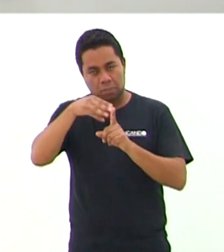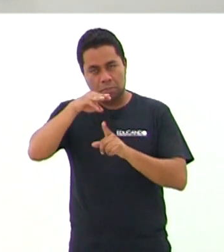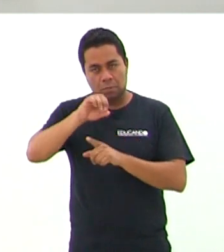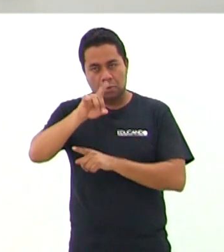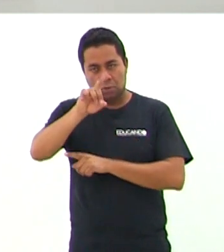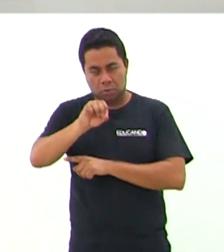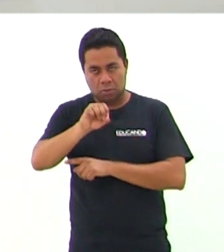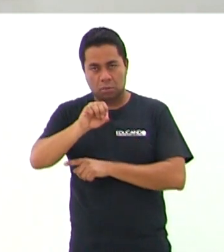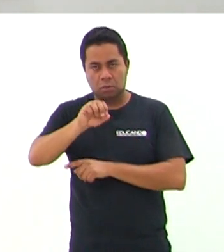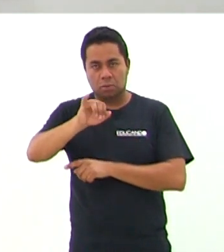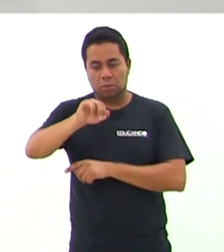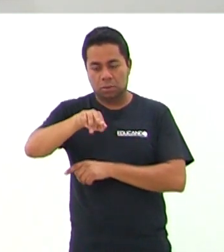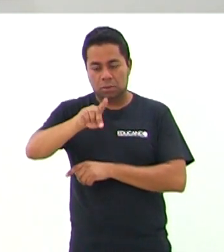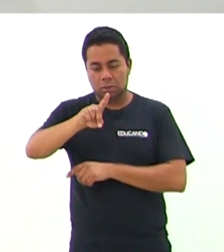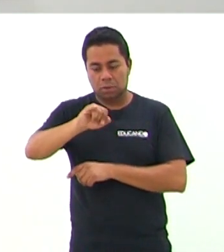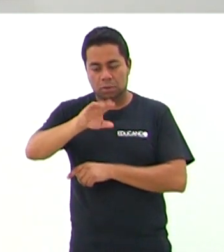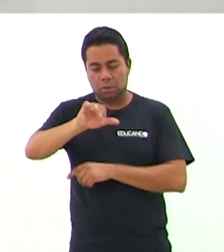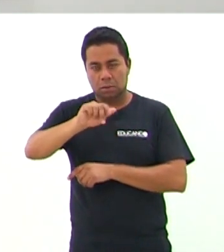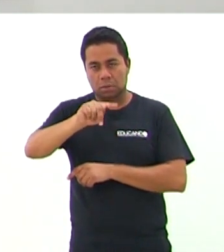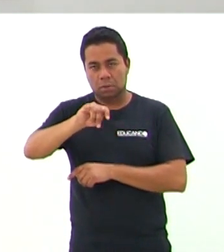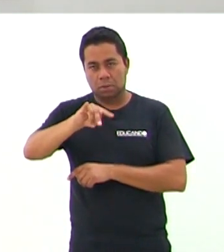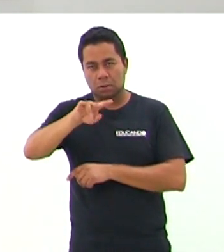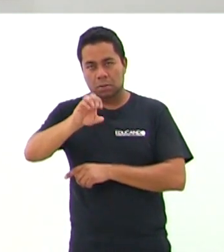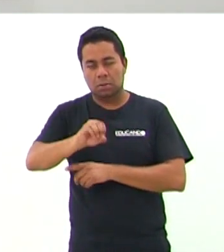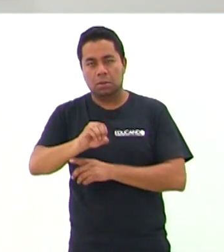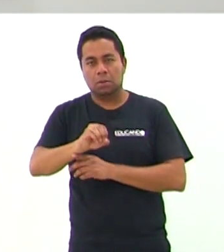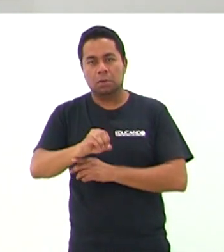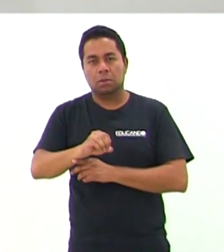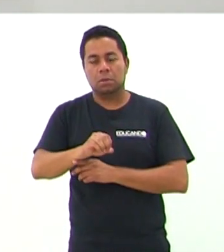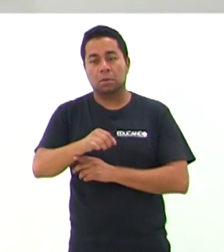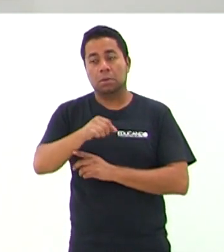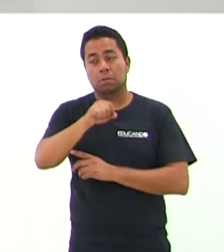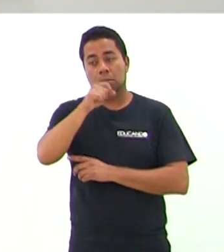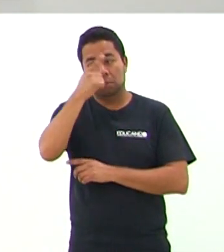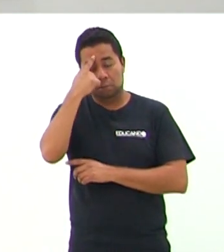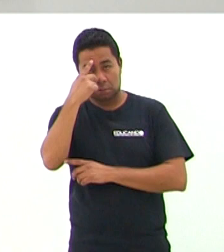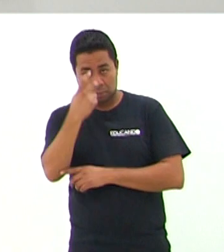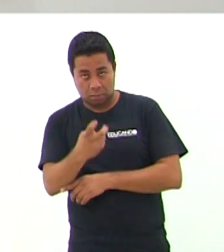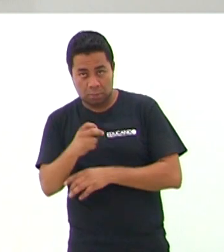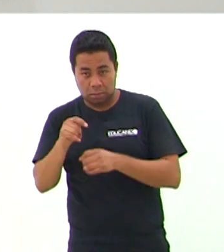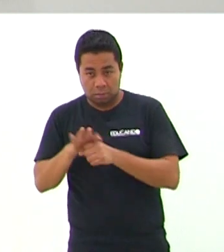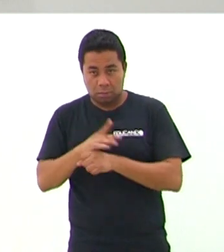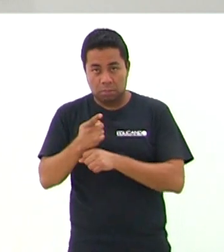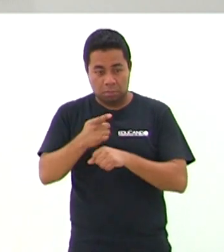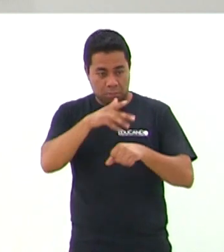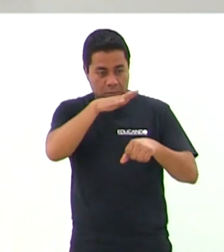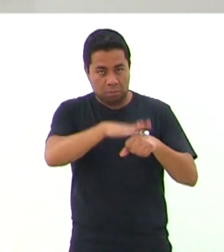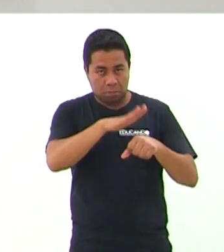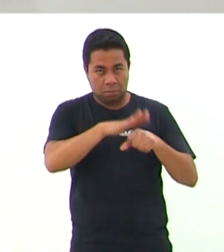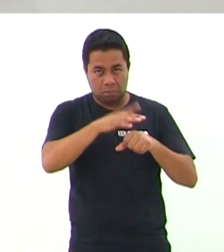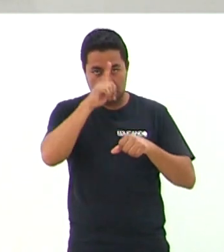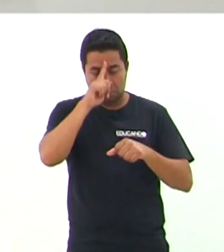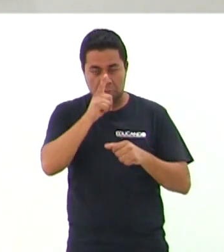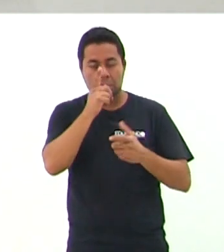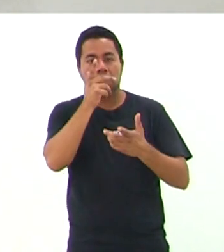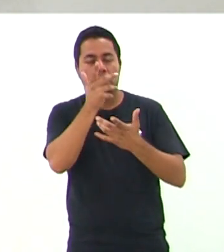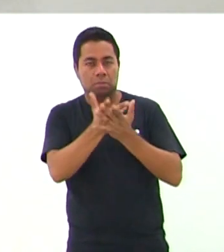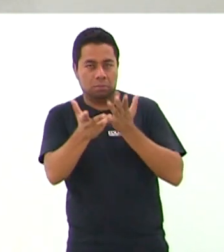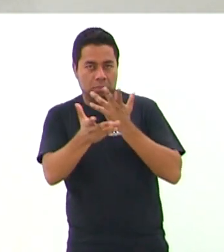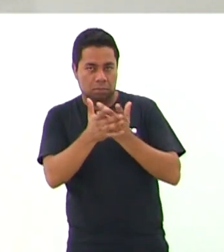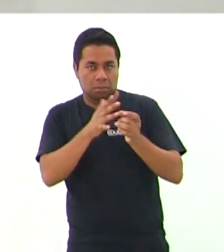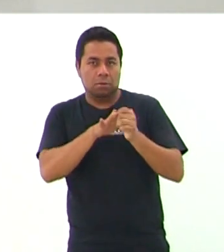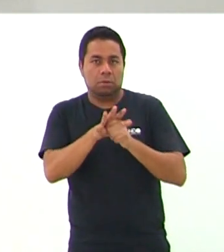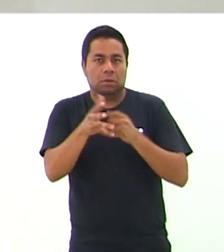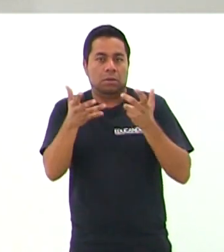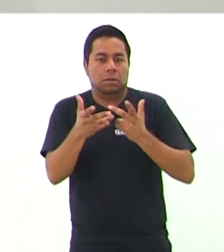indicativo, bien, el modo indicativo porque te está indicando la acción de lo que está realizando